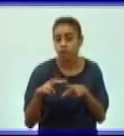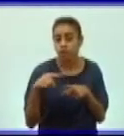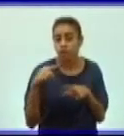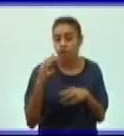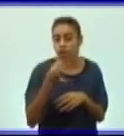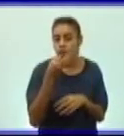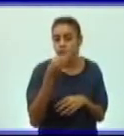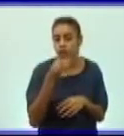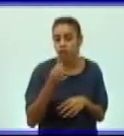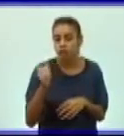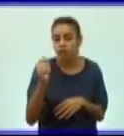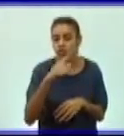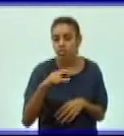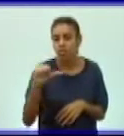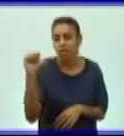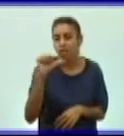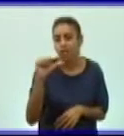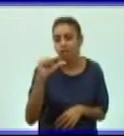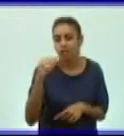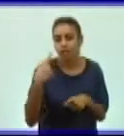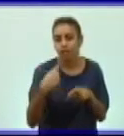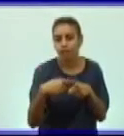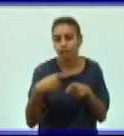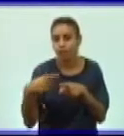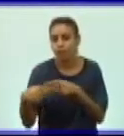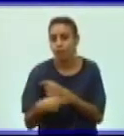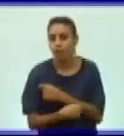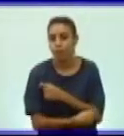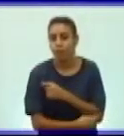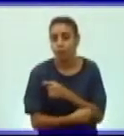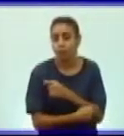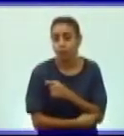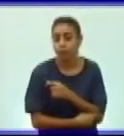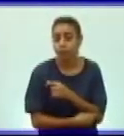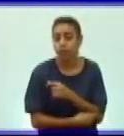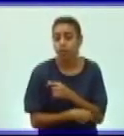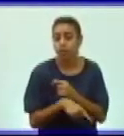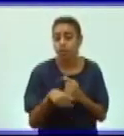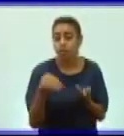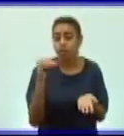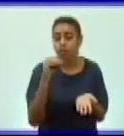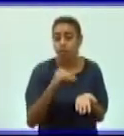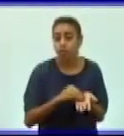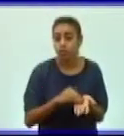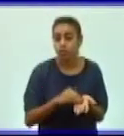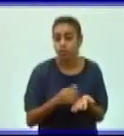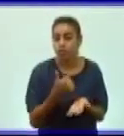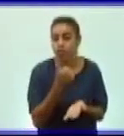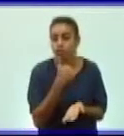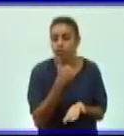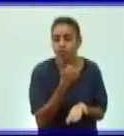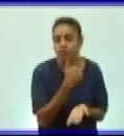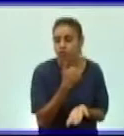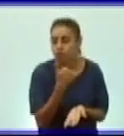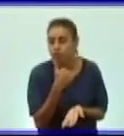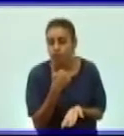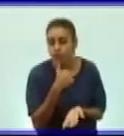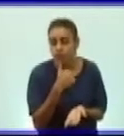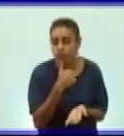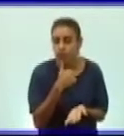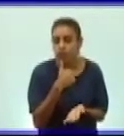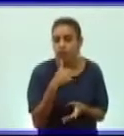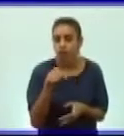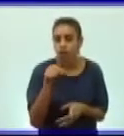socialismo había sido lo peor que había pasado en estos países socialistas. Por tanto, se pone incluso en duda lo que realizó